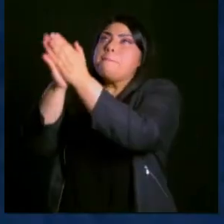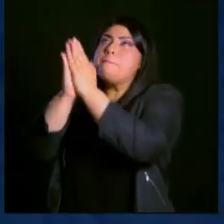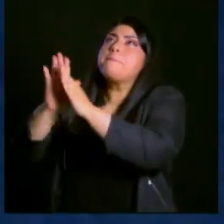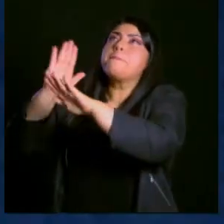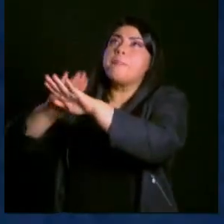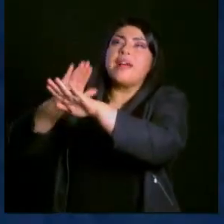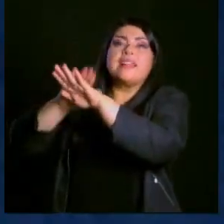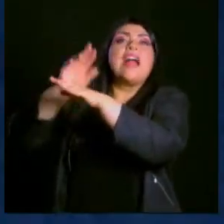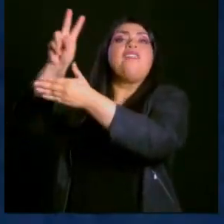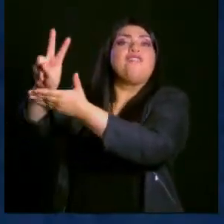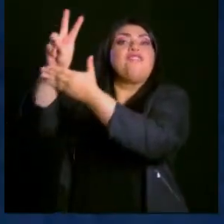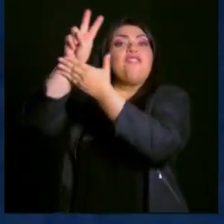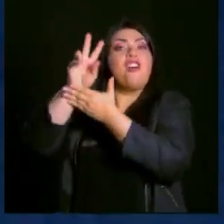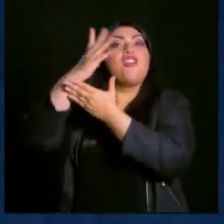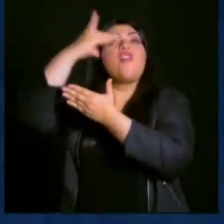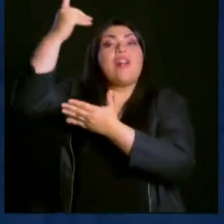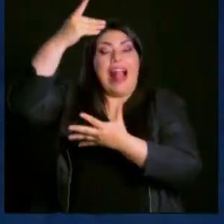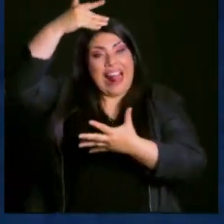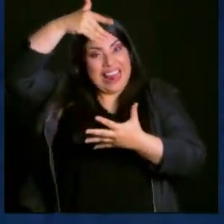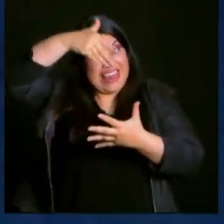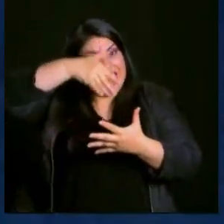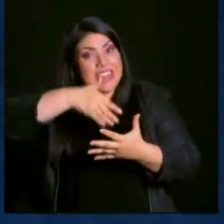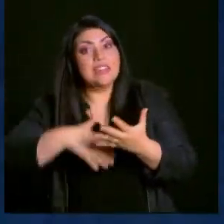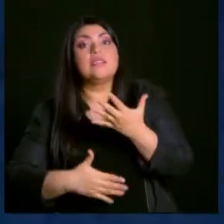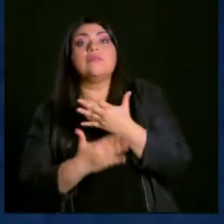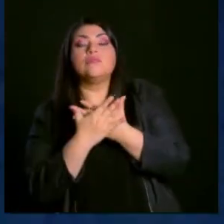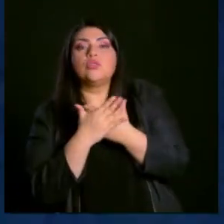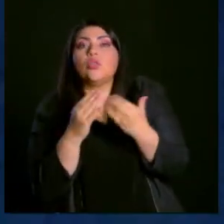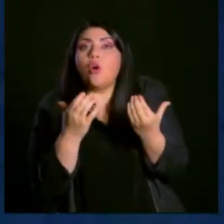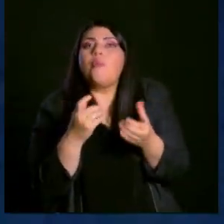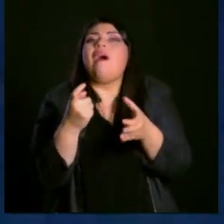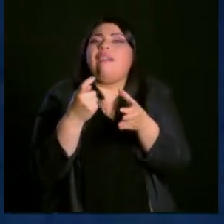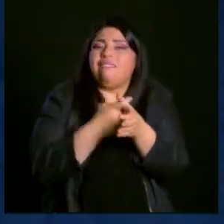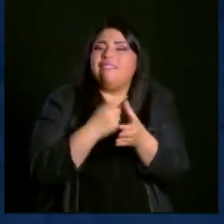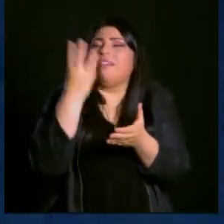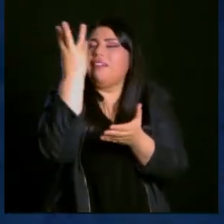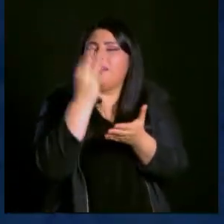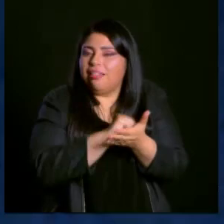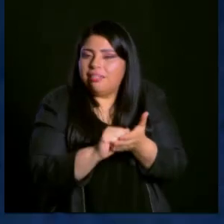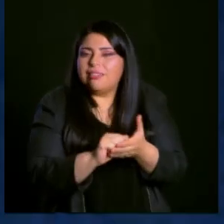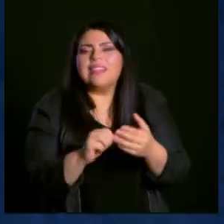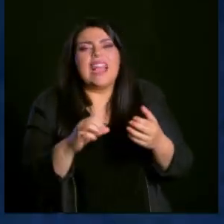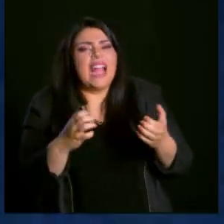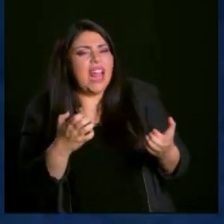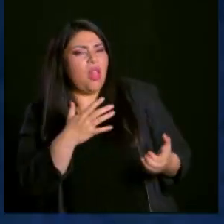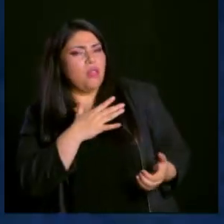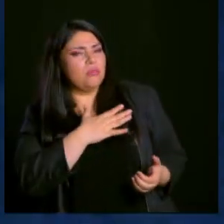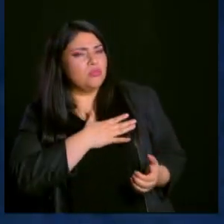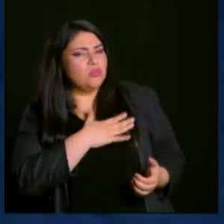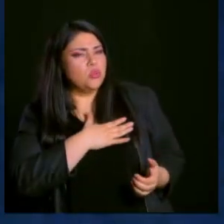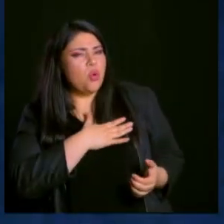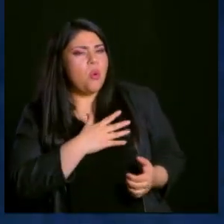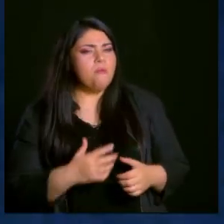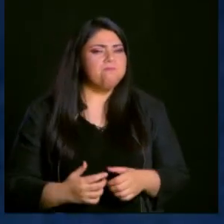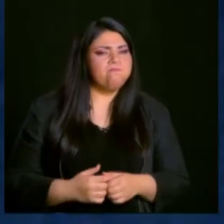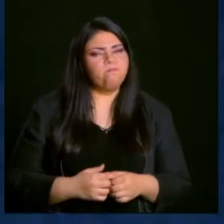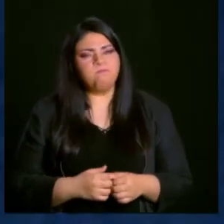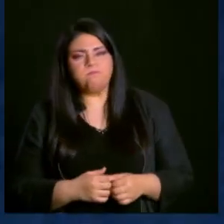la voluntad de Dios para que viva en ellos a través del Espíritu Santo Entonces yo soy muy digamos